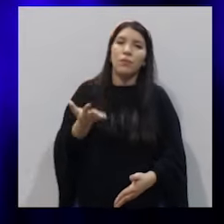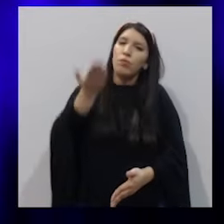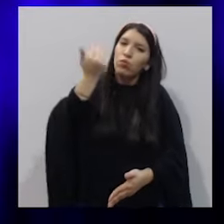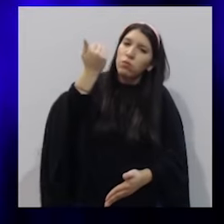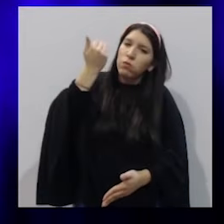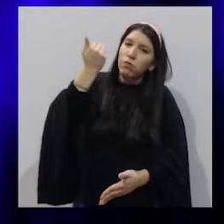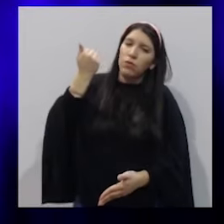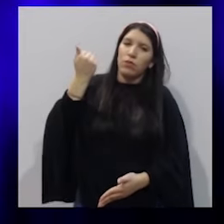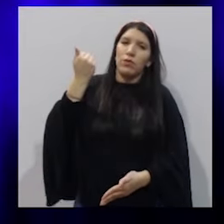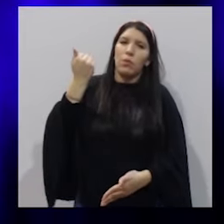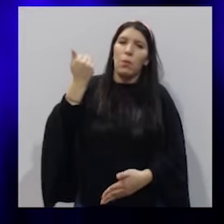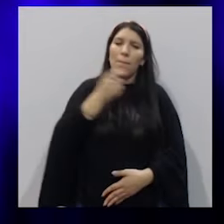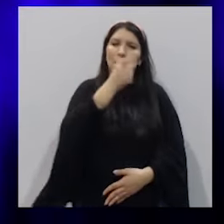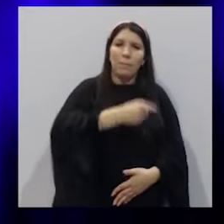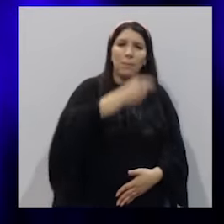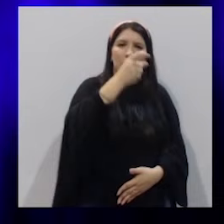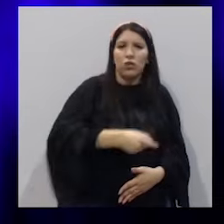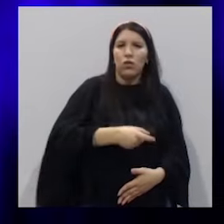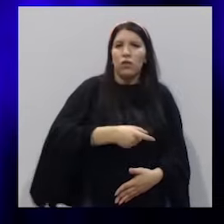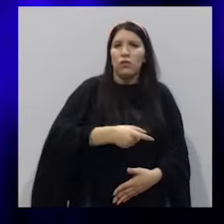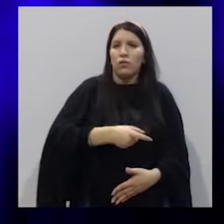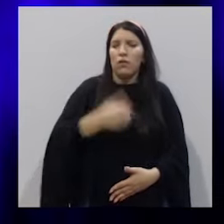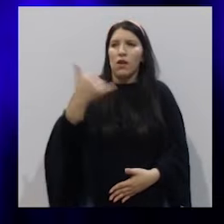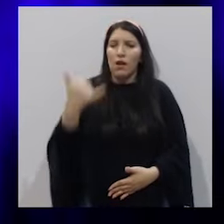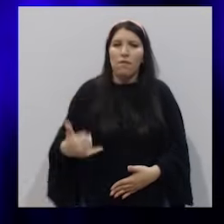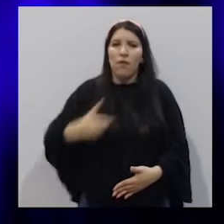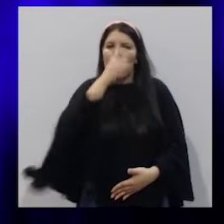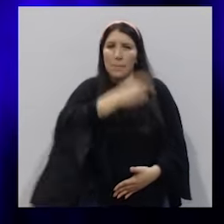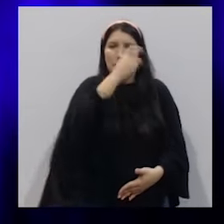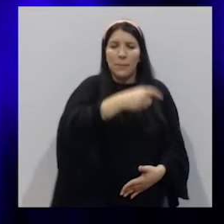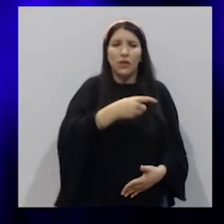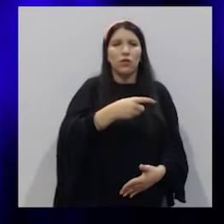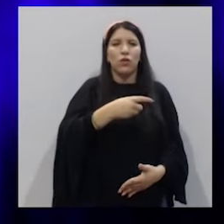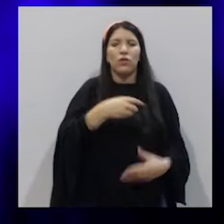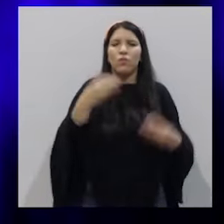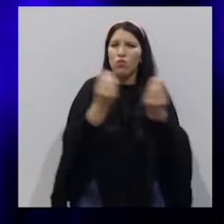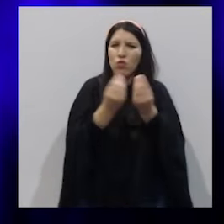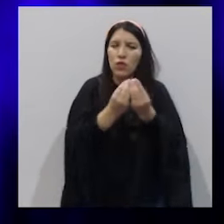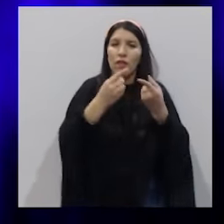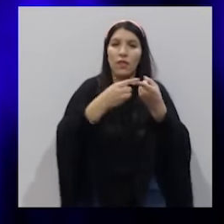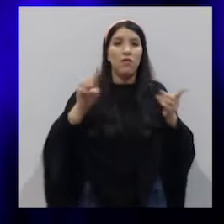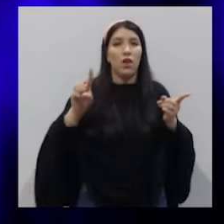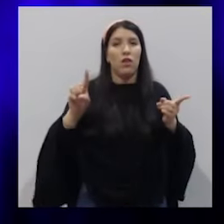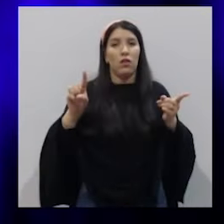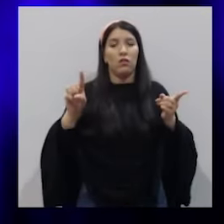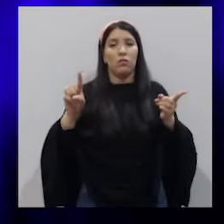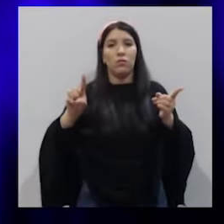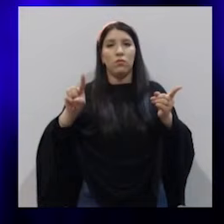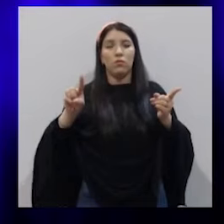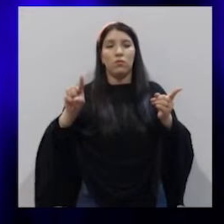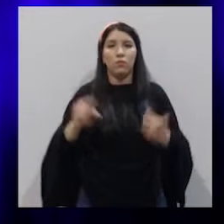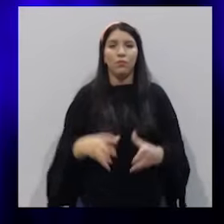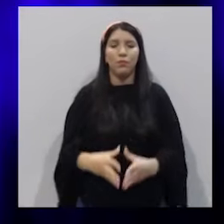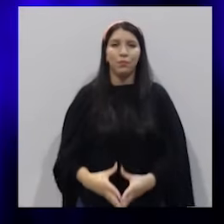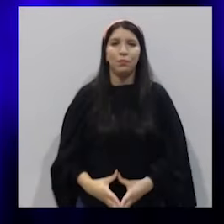razas allí que o de costumbres que eran importantes a tomar en cuenta cuando una